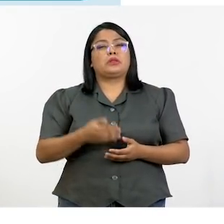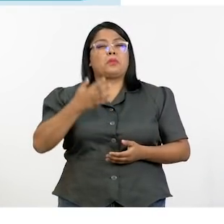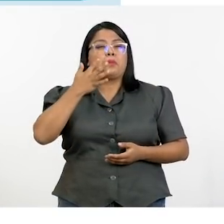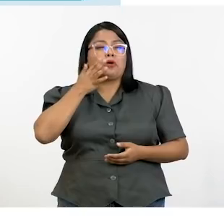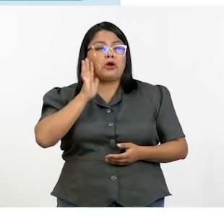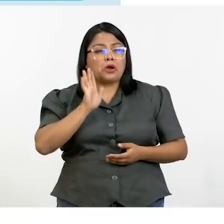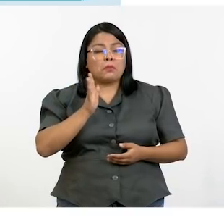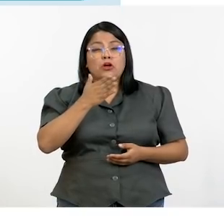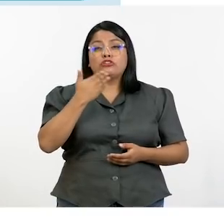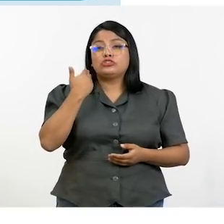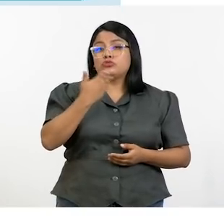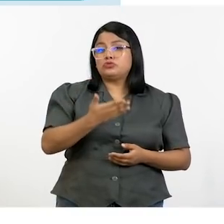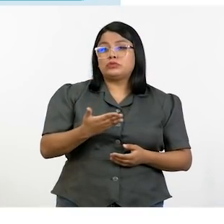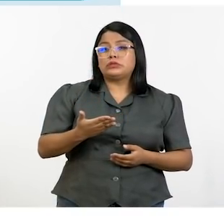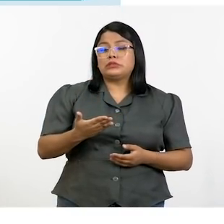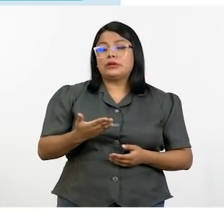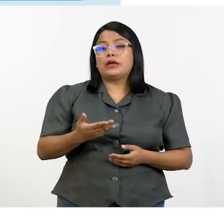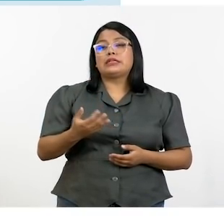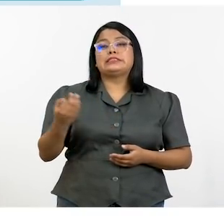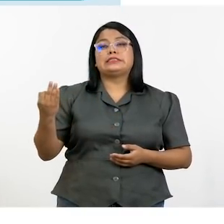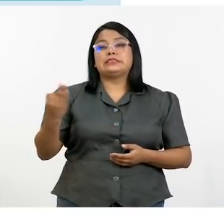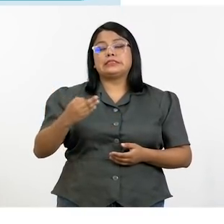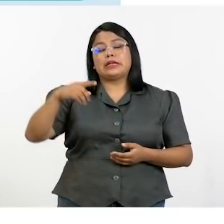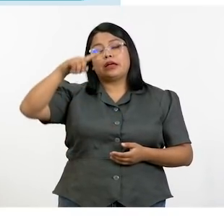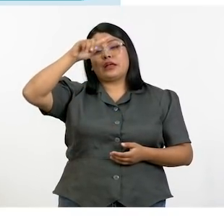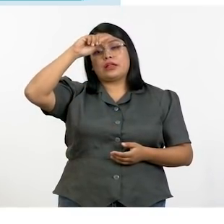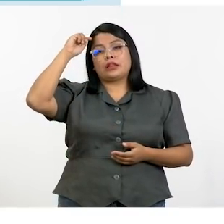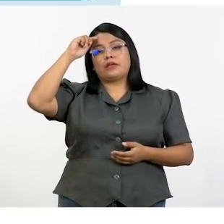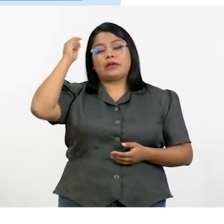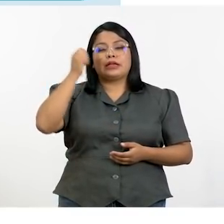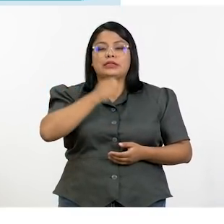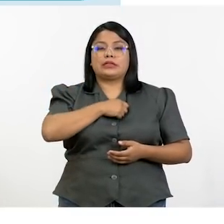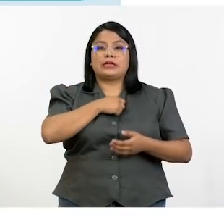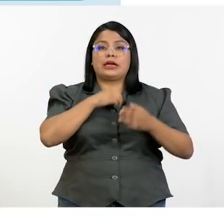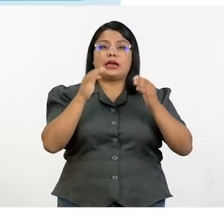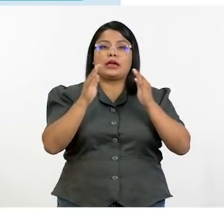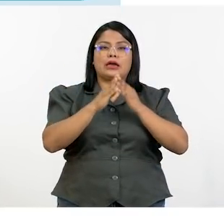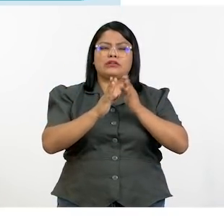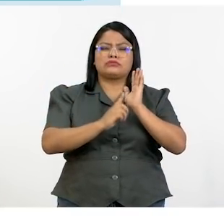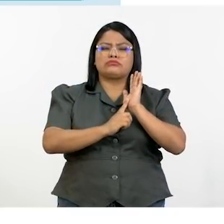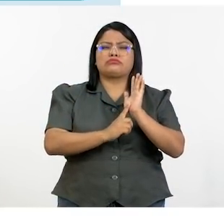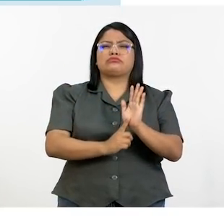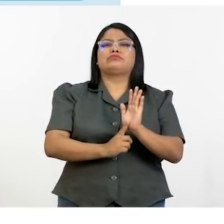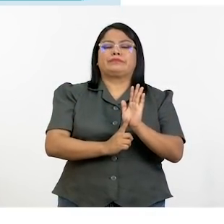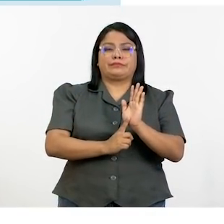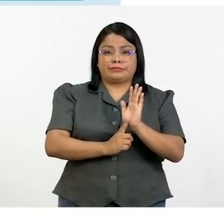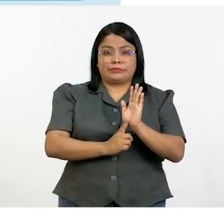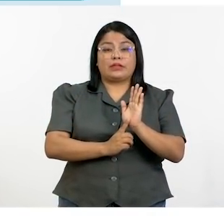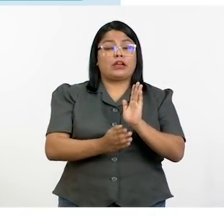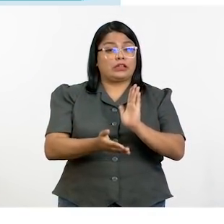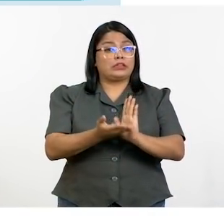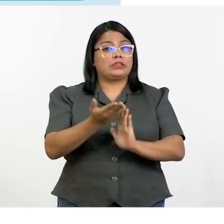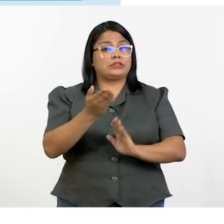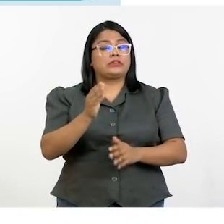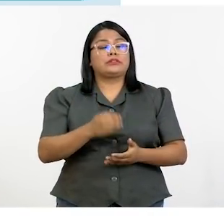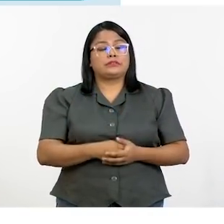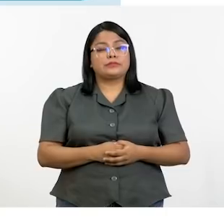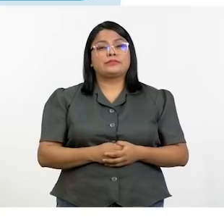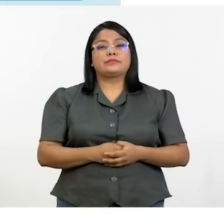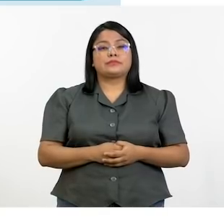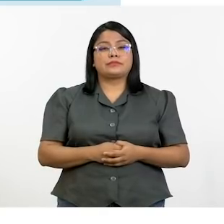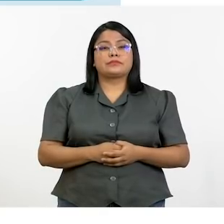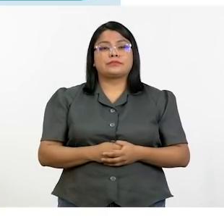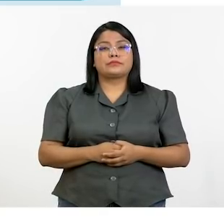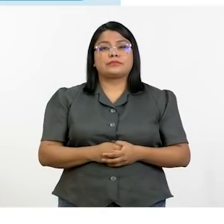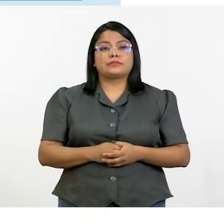por alguna circunstancia, deben trabajar las actividades desde casa, presenten evidencias del desarrollo de las